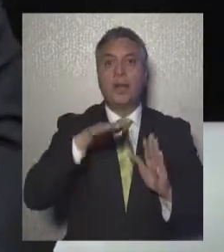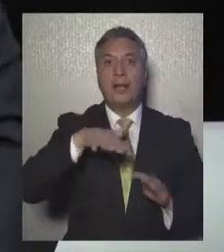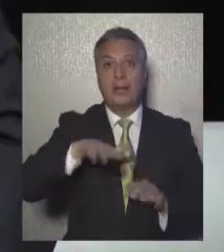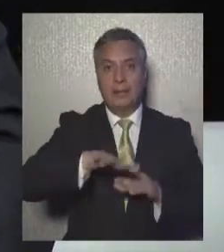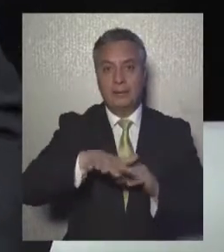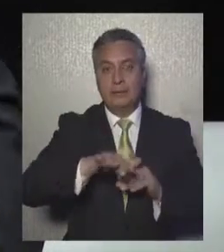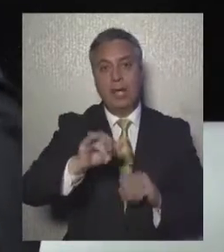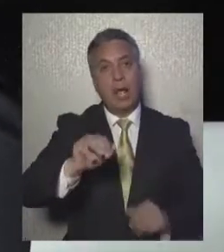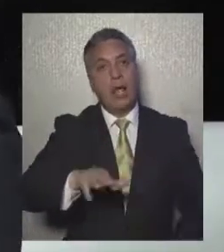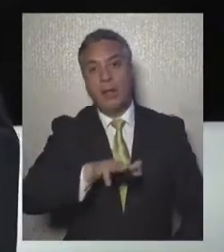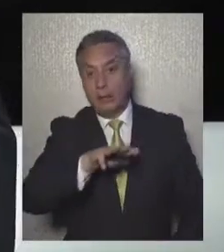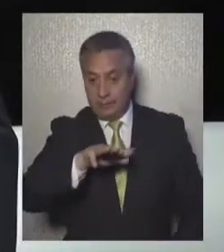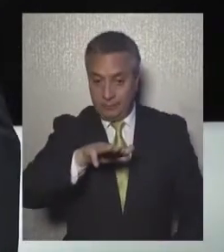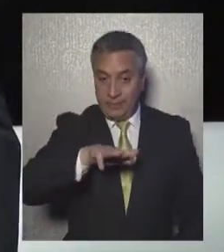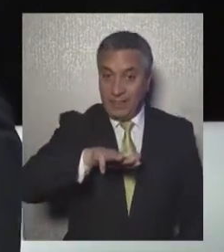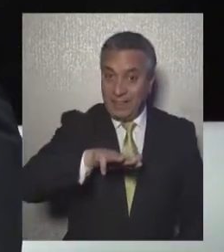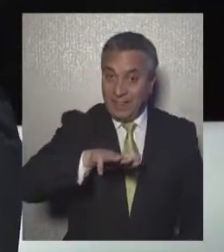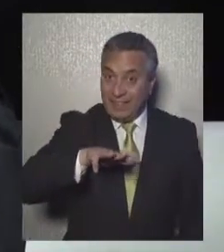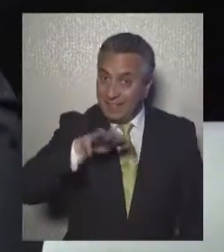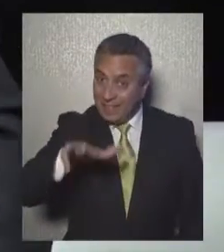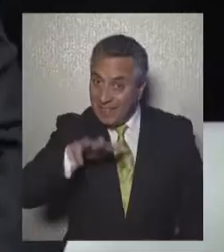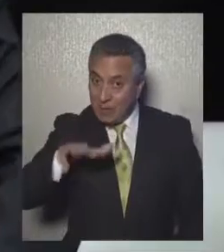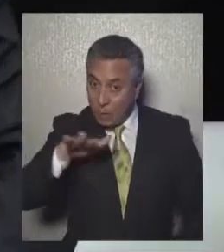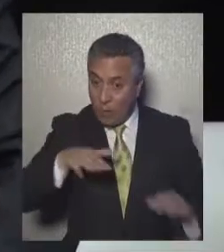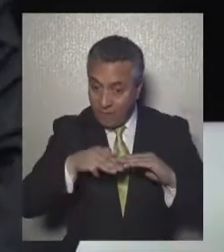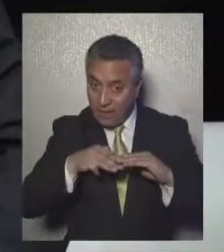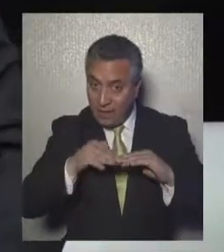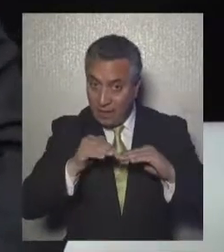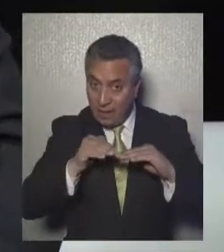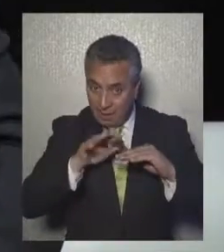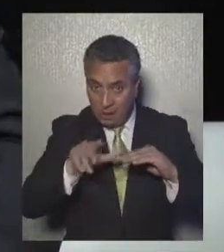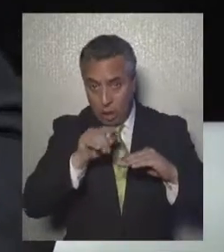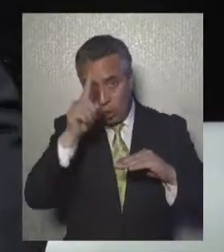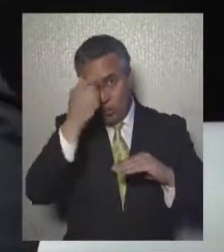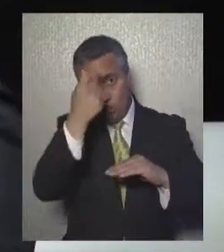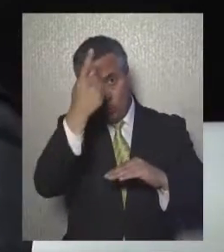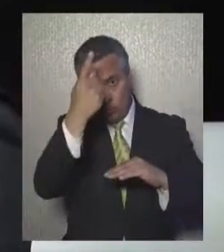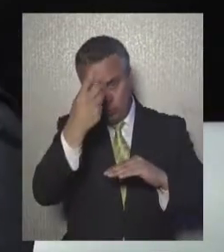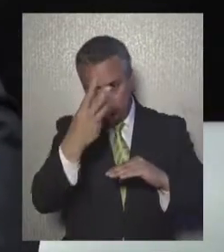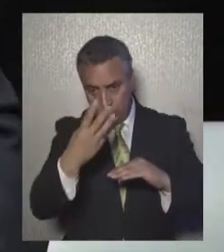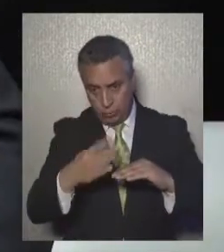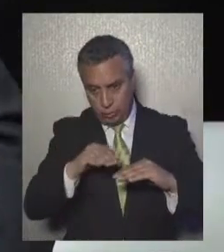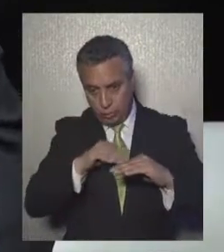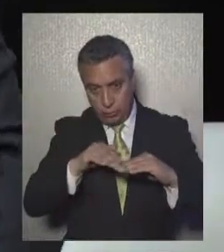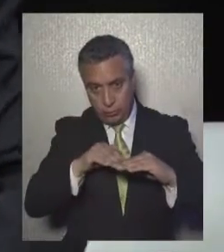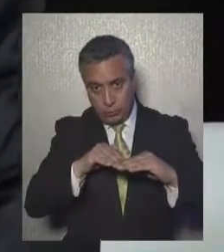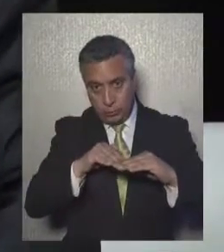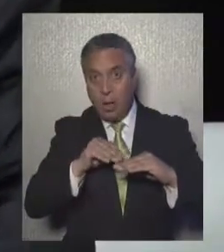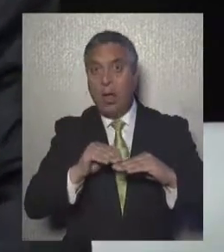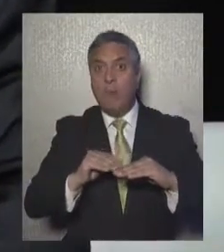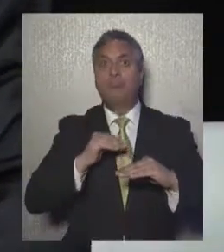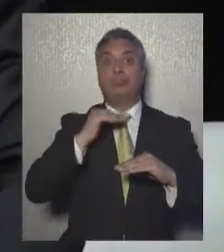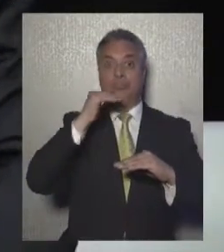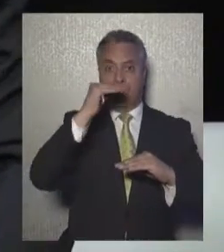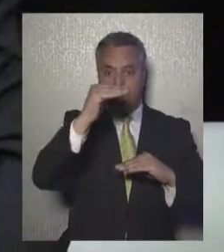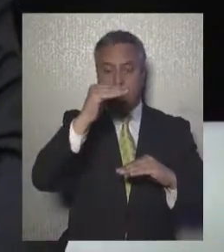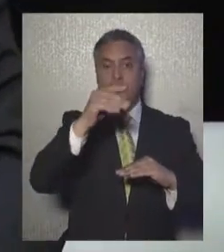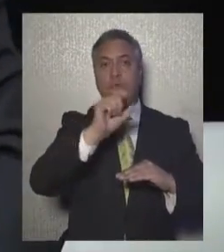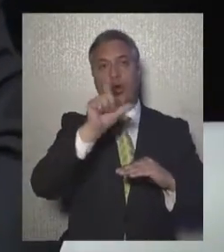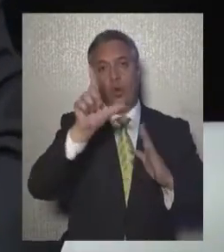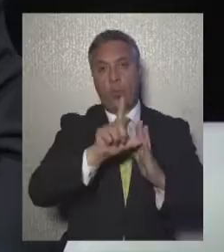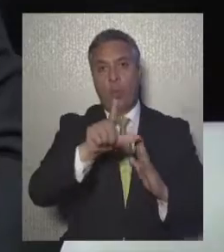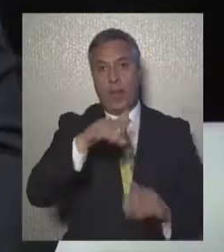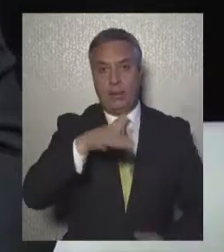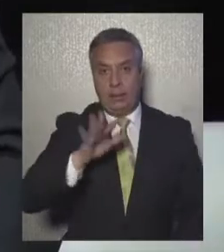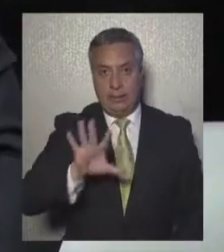19 al lugar 14 en el mundo. Estamos por arriba que varios países de la OCDE. Y el elemento más destacado de ese